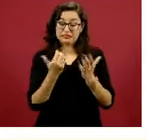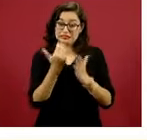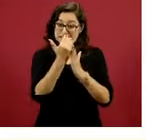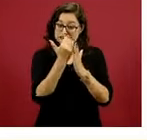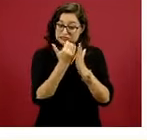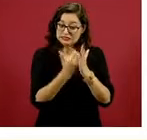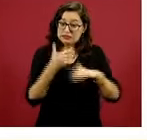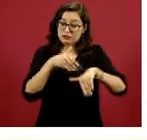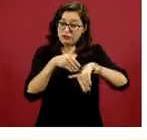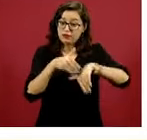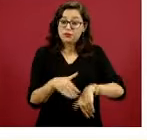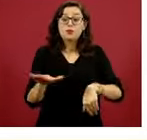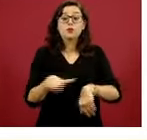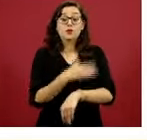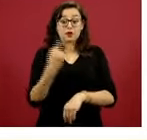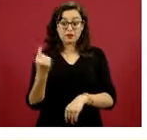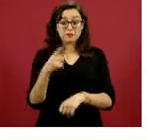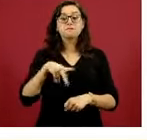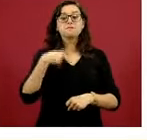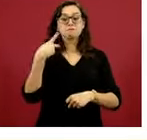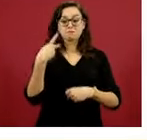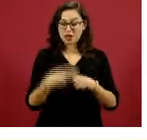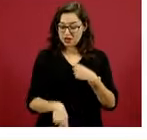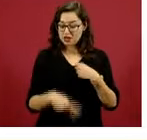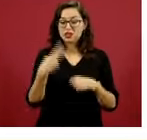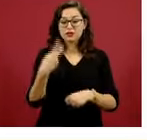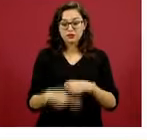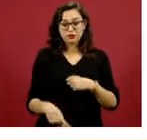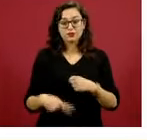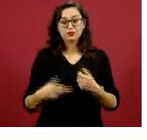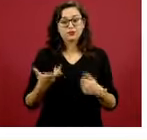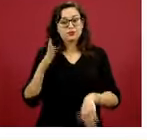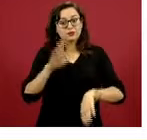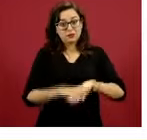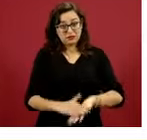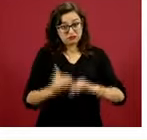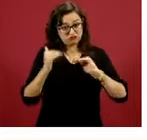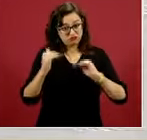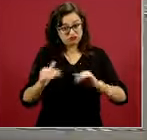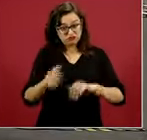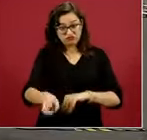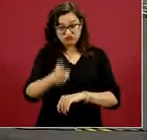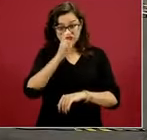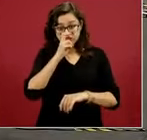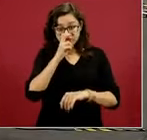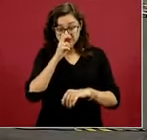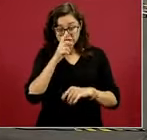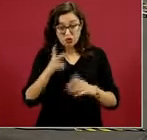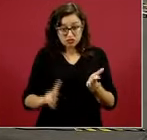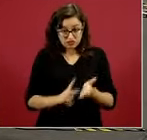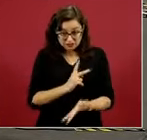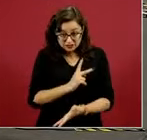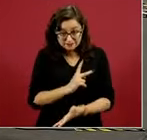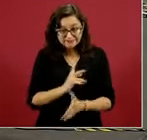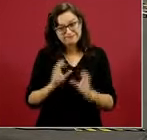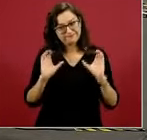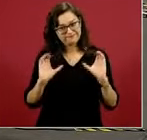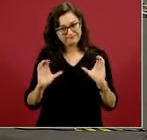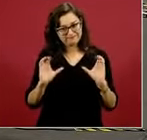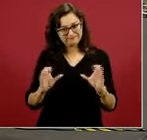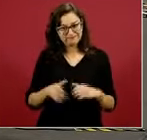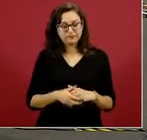de que estas curvas sigan ascendiendo y tengan que tener mayores restricciones en su movilidad. La siguiente, por